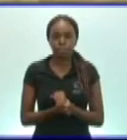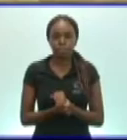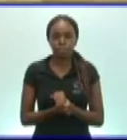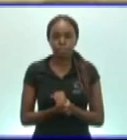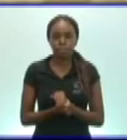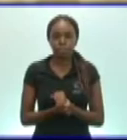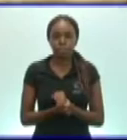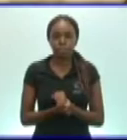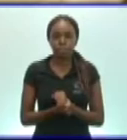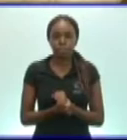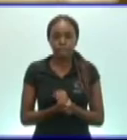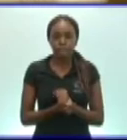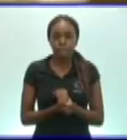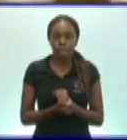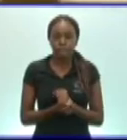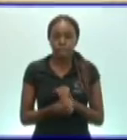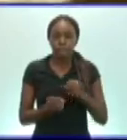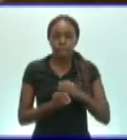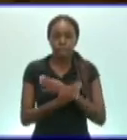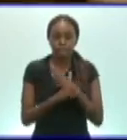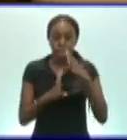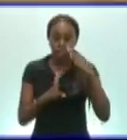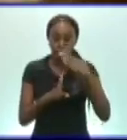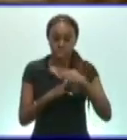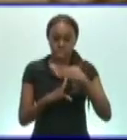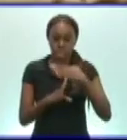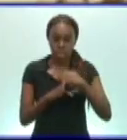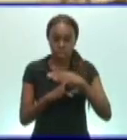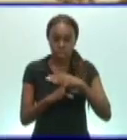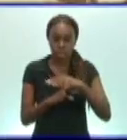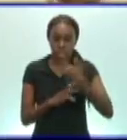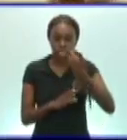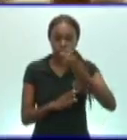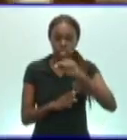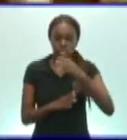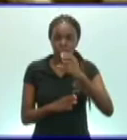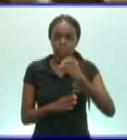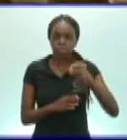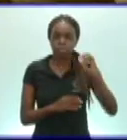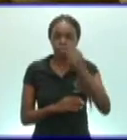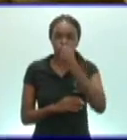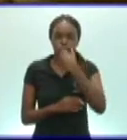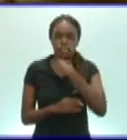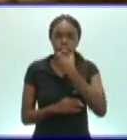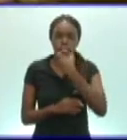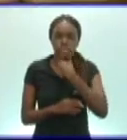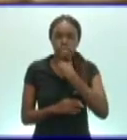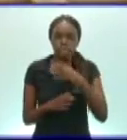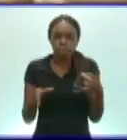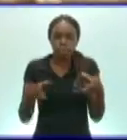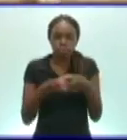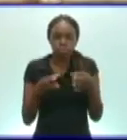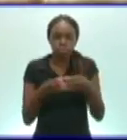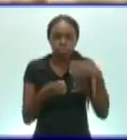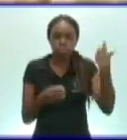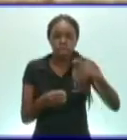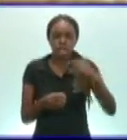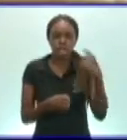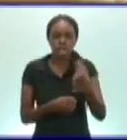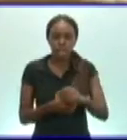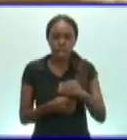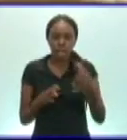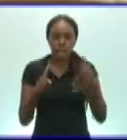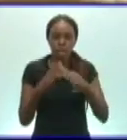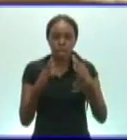A media mañana del propio 10 de octubre, Céspedes hace reunir a sus esclavos en el caserío Obatey del